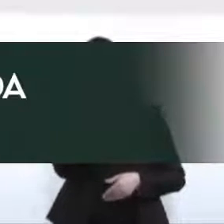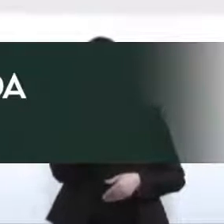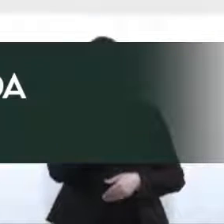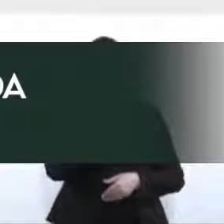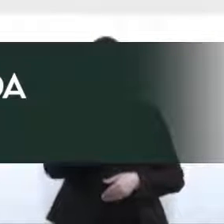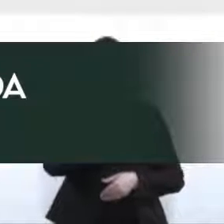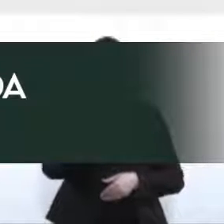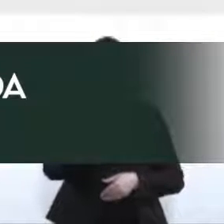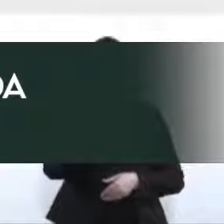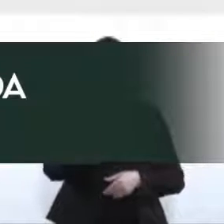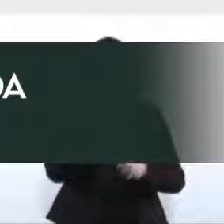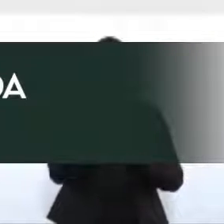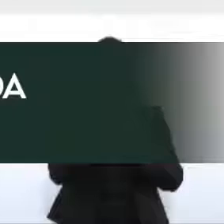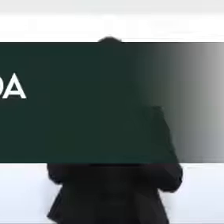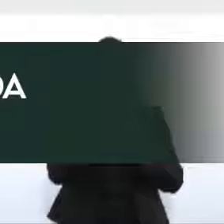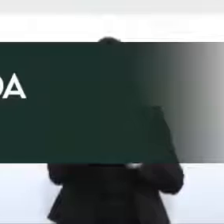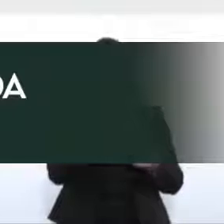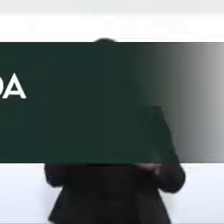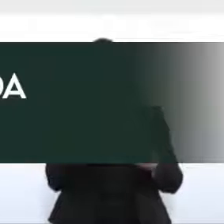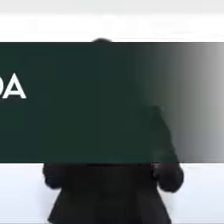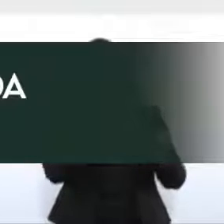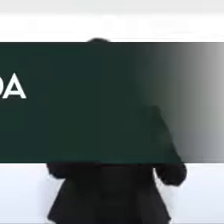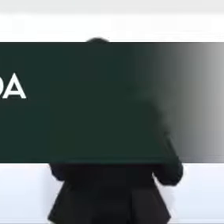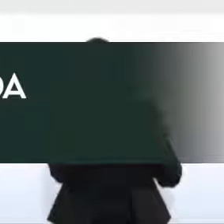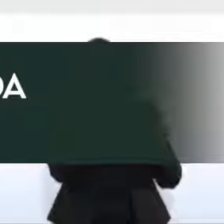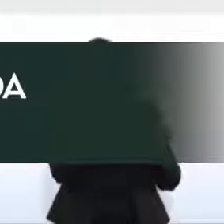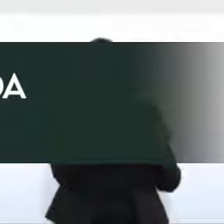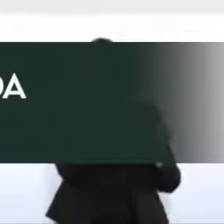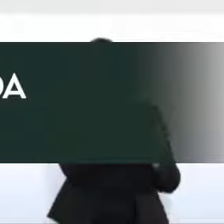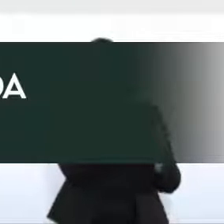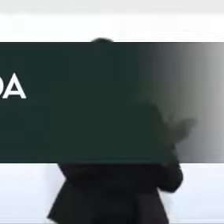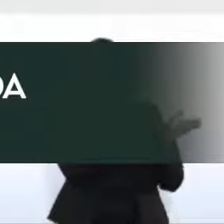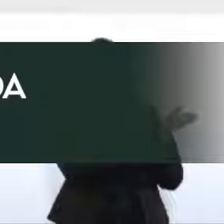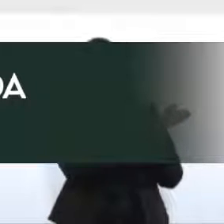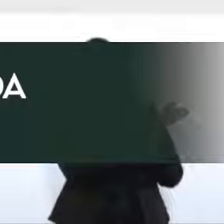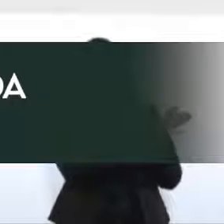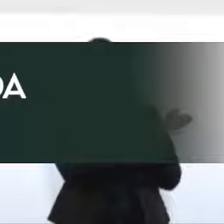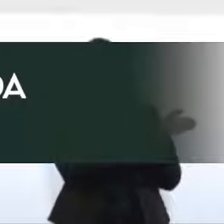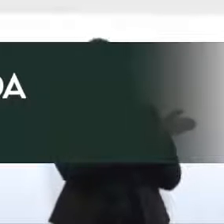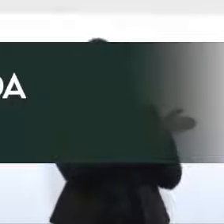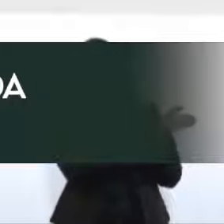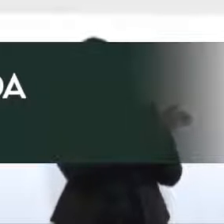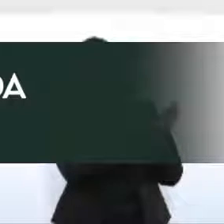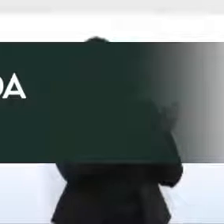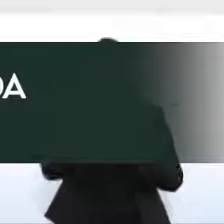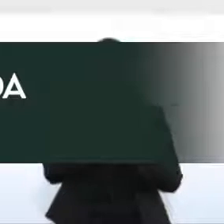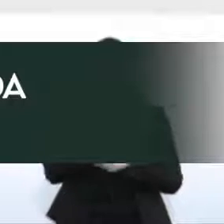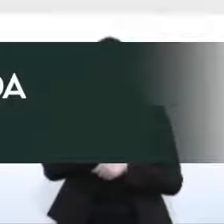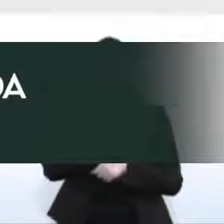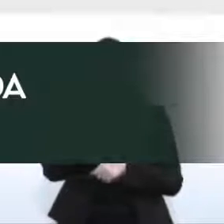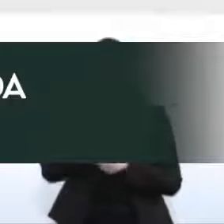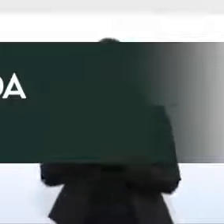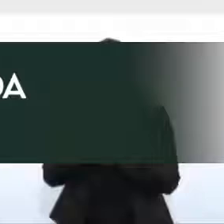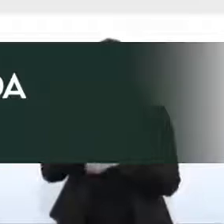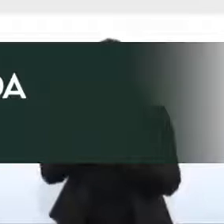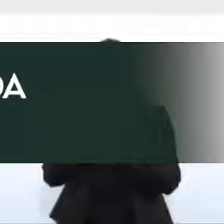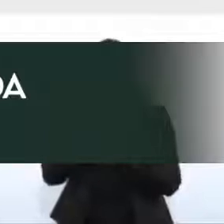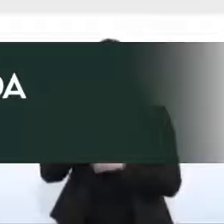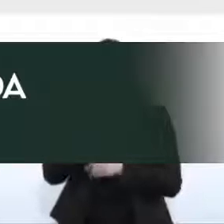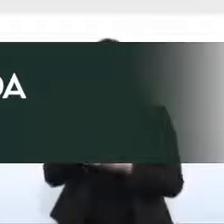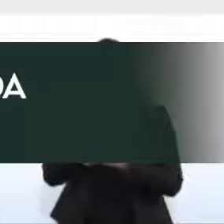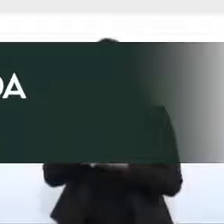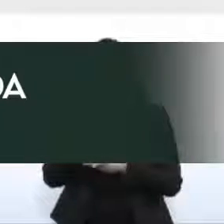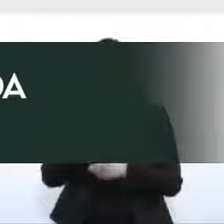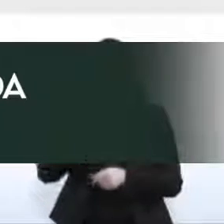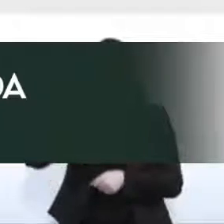operador resuelve dudas. No es un robot, son operadores de carne y hueso, funciona en celular y en web. Se informó que a partir de hoy ya